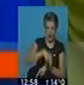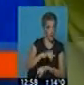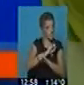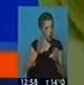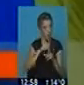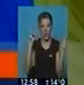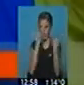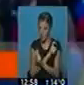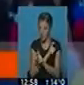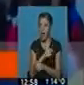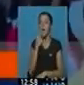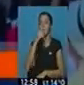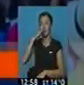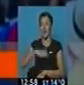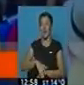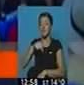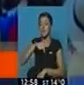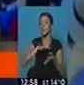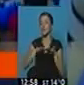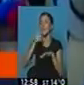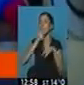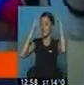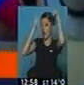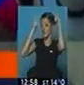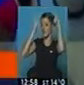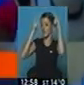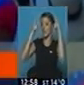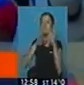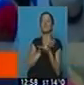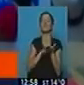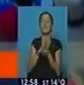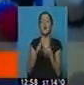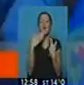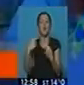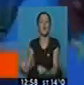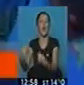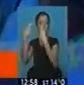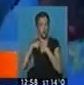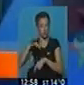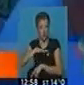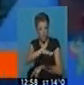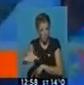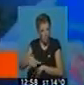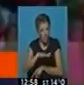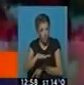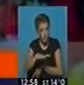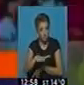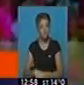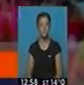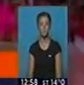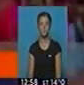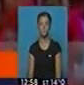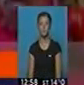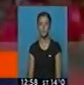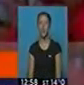que Chávez lo resolvía con mucho voluntarismo político, que era la ineficiencia en sí